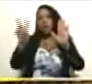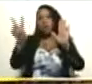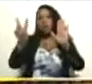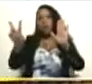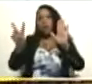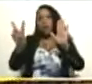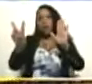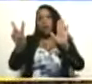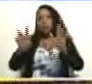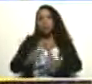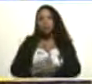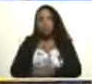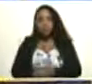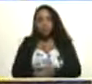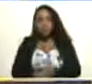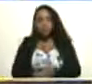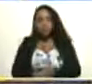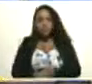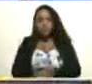del país.